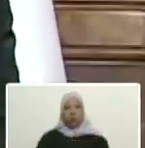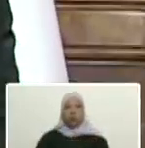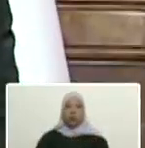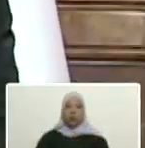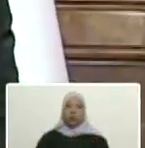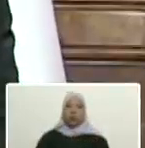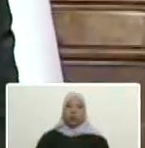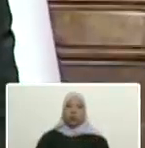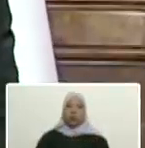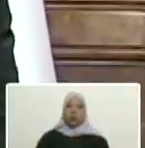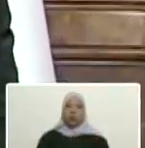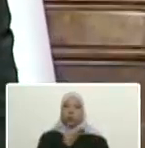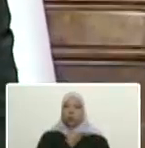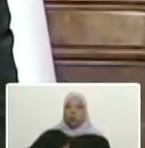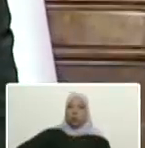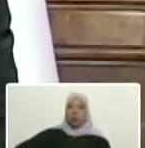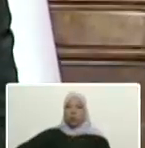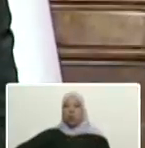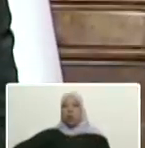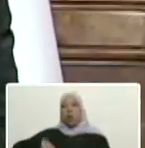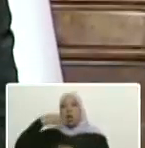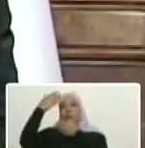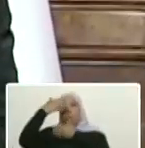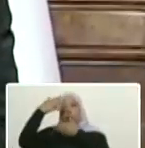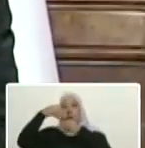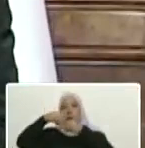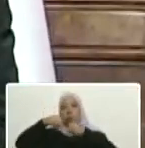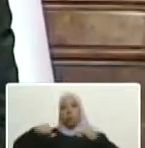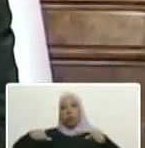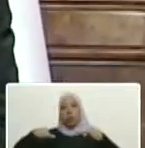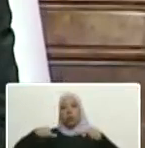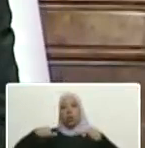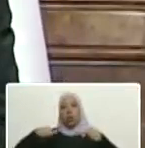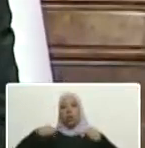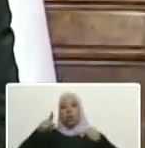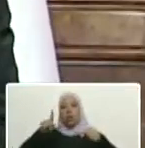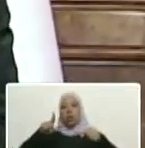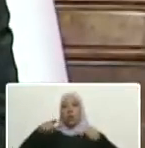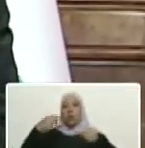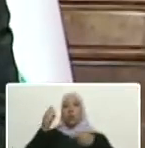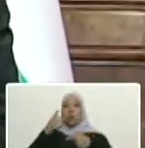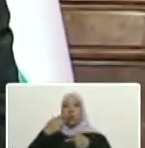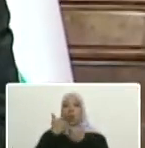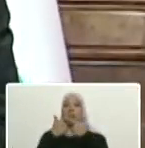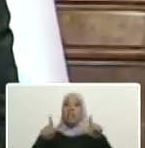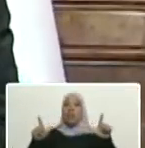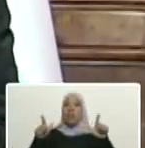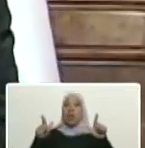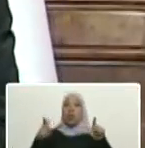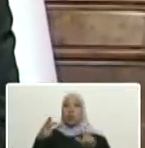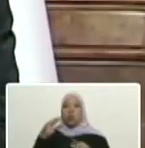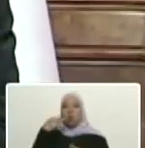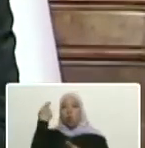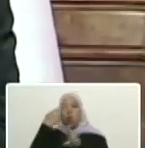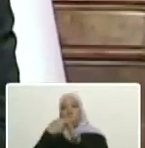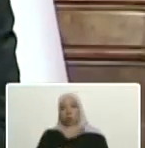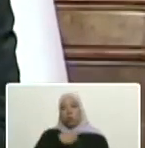como presidente de la República Árabe Saharaui, la condecoración Libertadores de Venezuela,